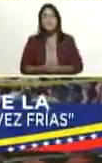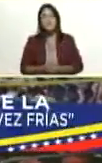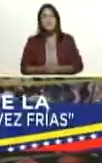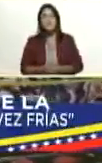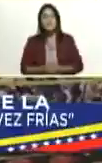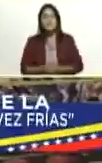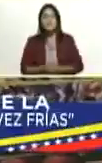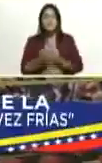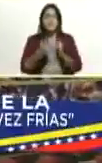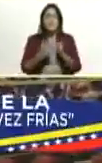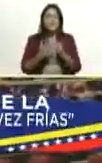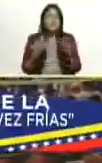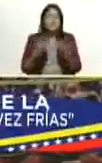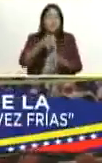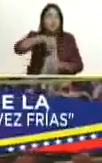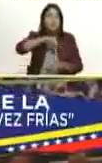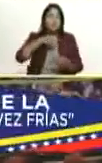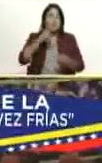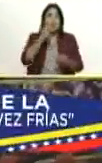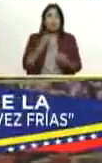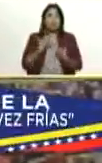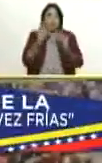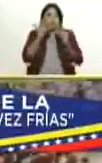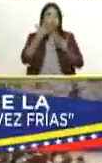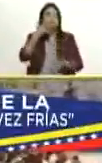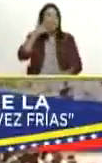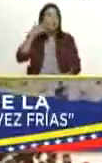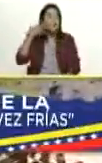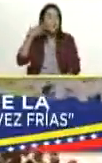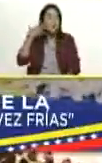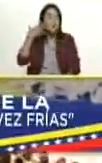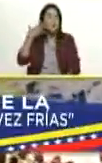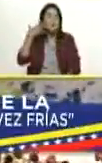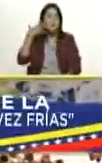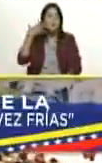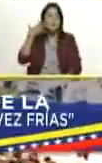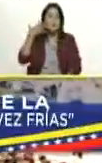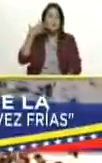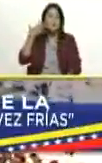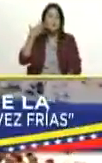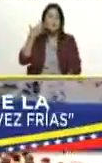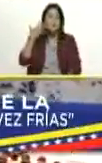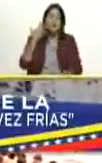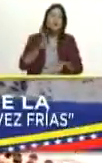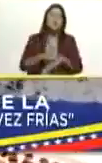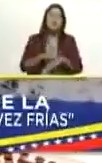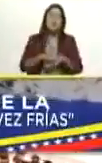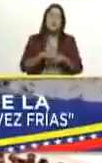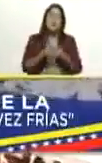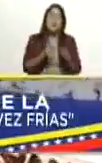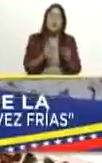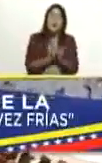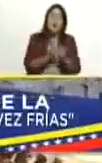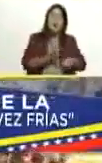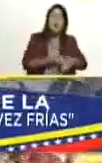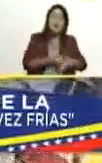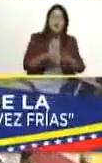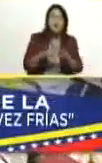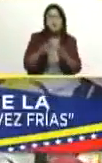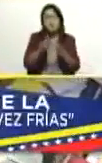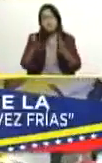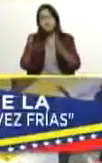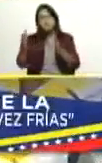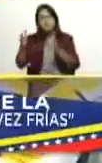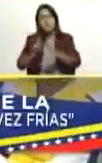Y esto debe llenarnos de orgullo, porque a corto y mediano plazo vamos